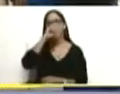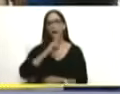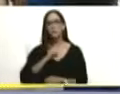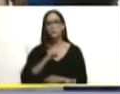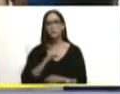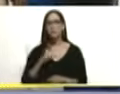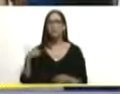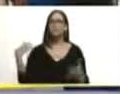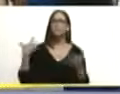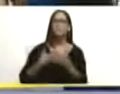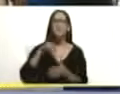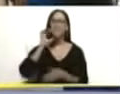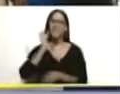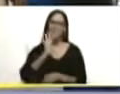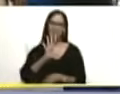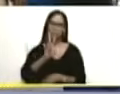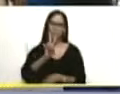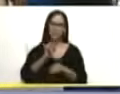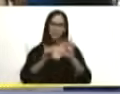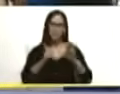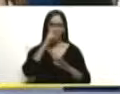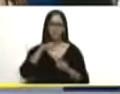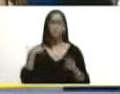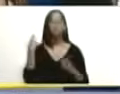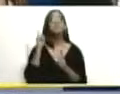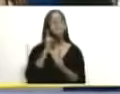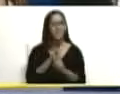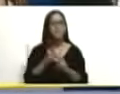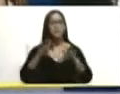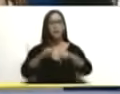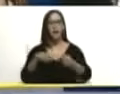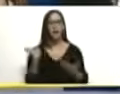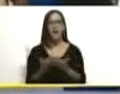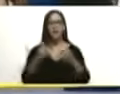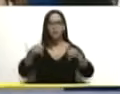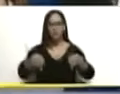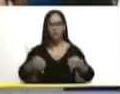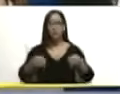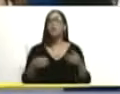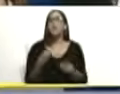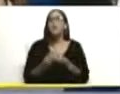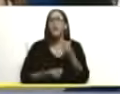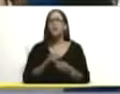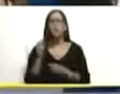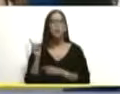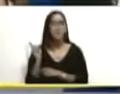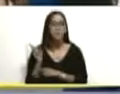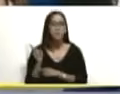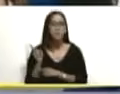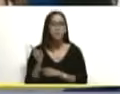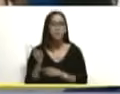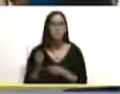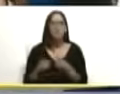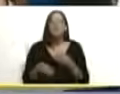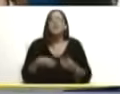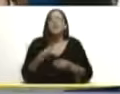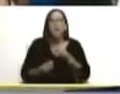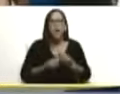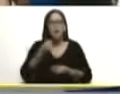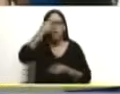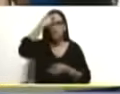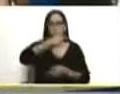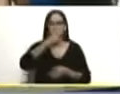en 526 años desde el colonialismo hasta aquí? ¿Qué hicieron ellos? ¿Y qué ha hecho el